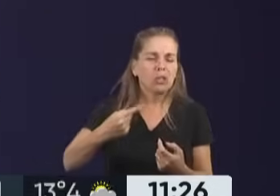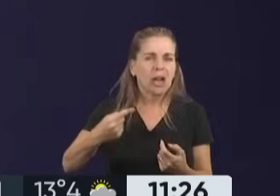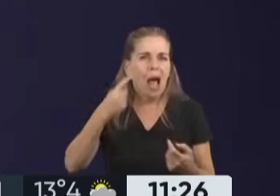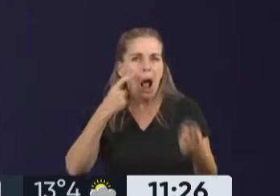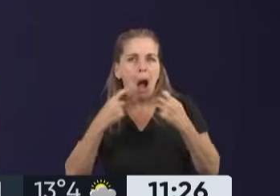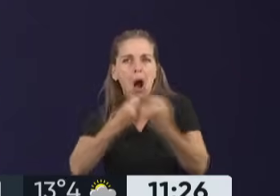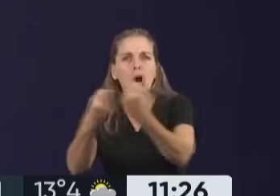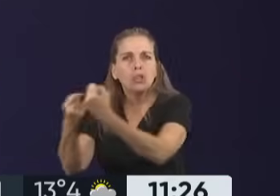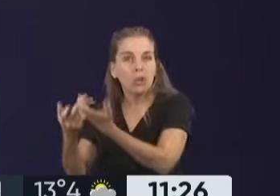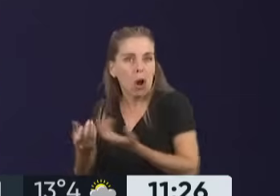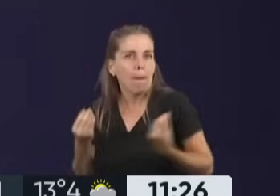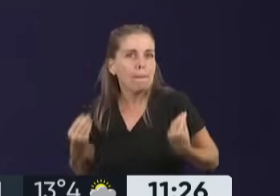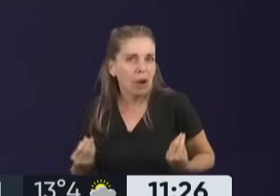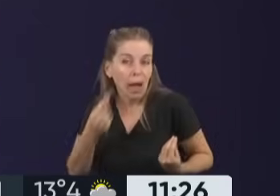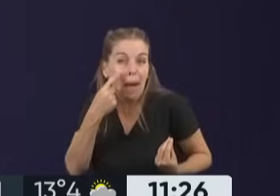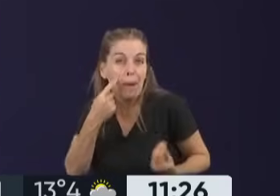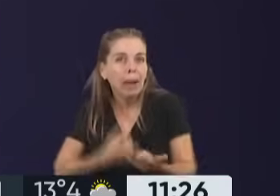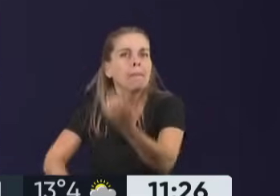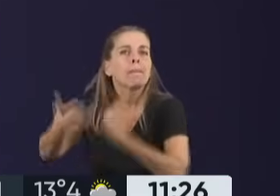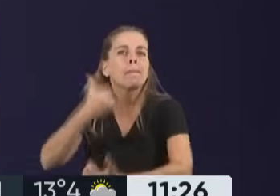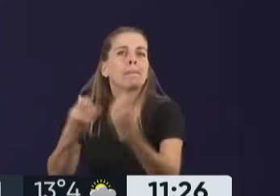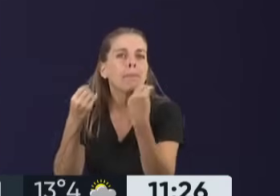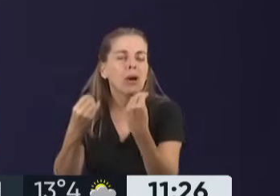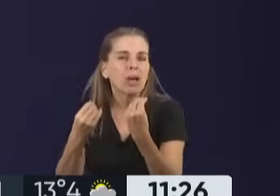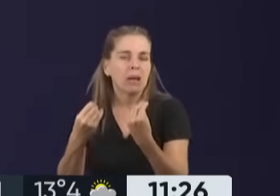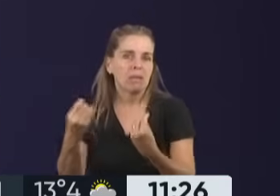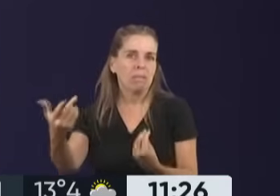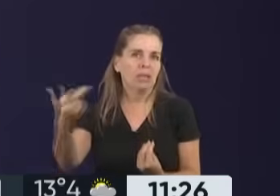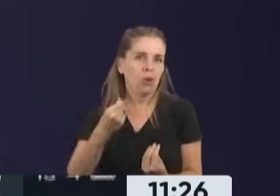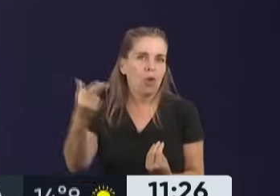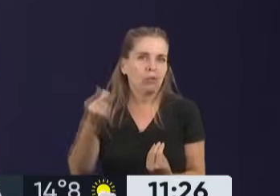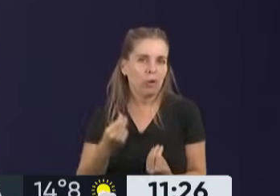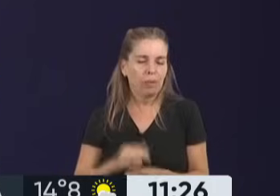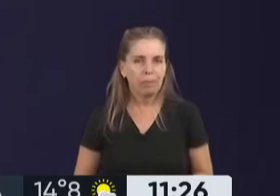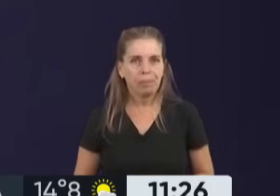auditorías. Sería bueno que lo expliquen quienes se oponen tan fervientemente.